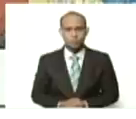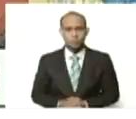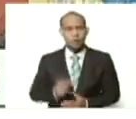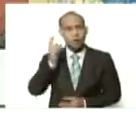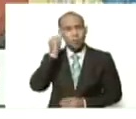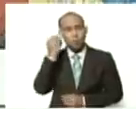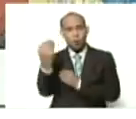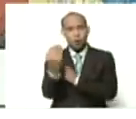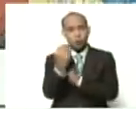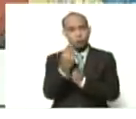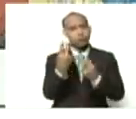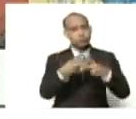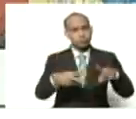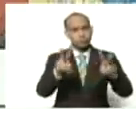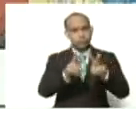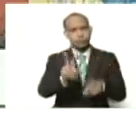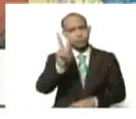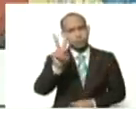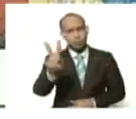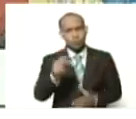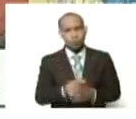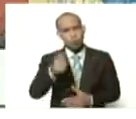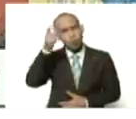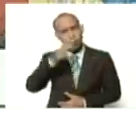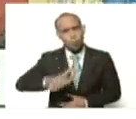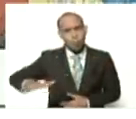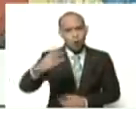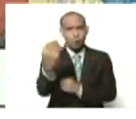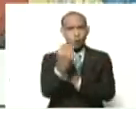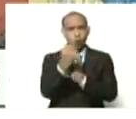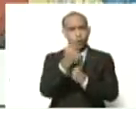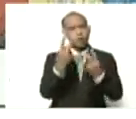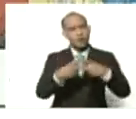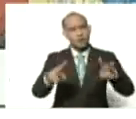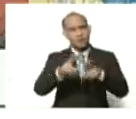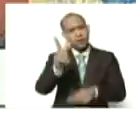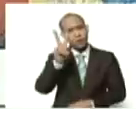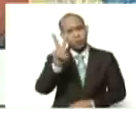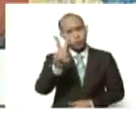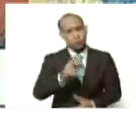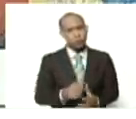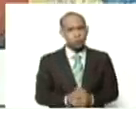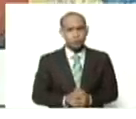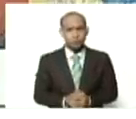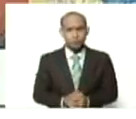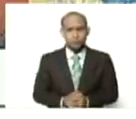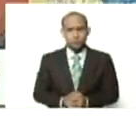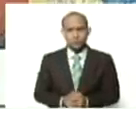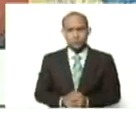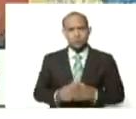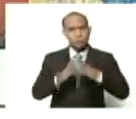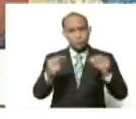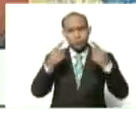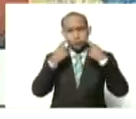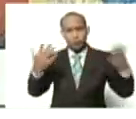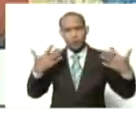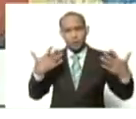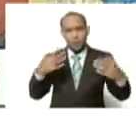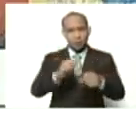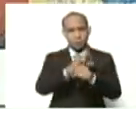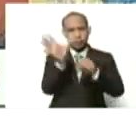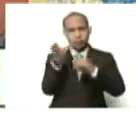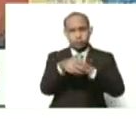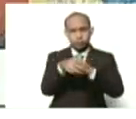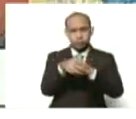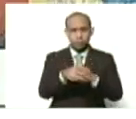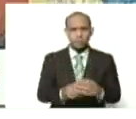Mujer precavida vale por dos. Pueblo precavido vale por dos. ¡Pum! Alerta. Variante brasilera. ¡Pum!